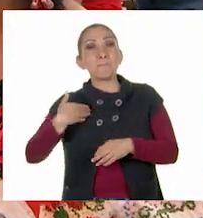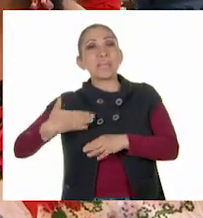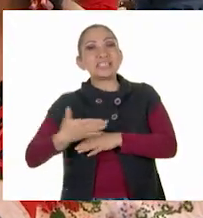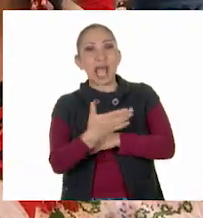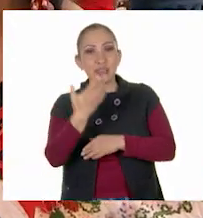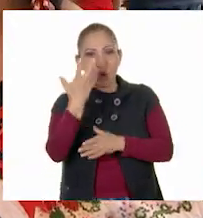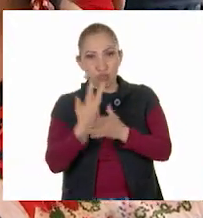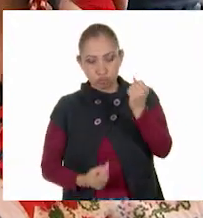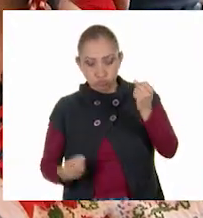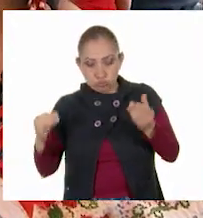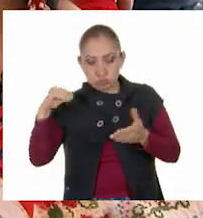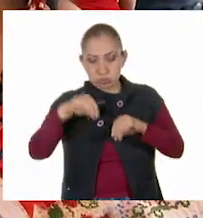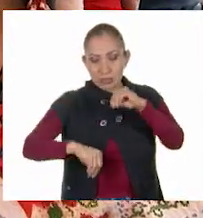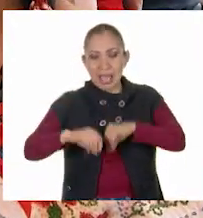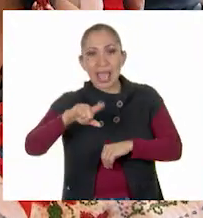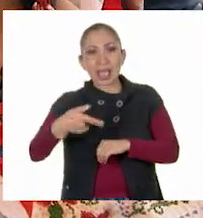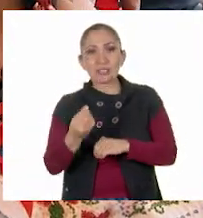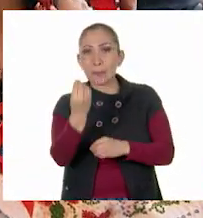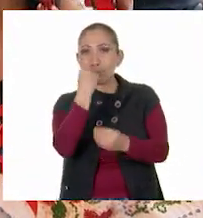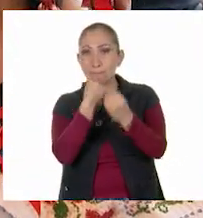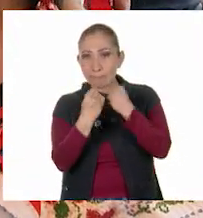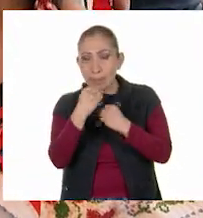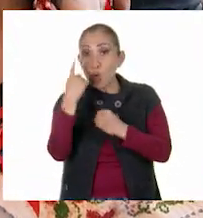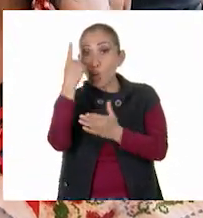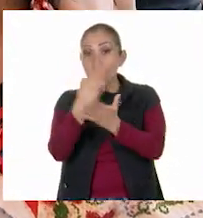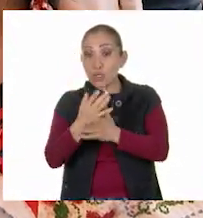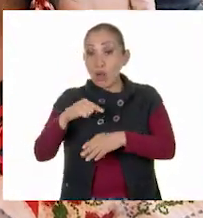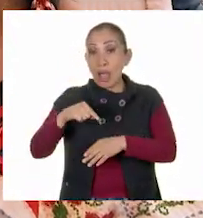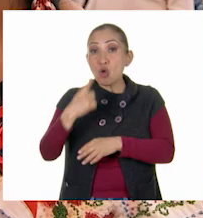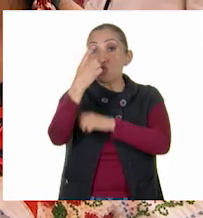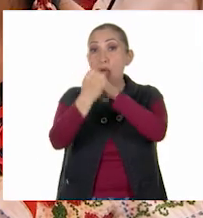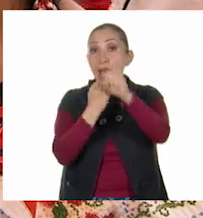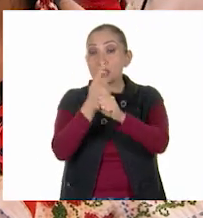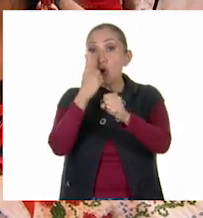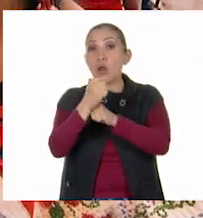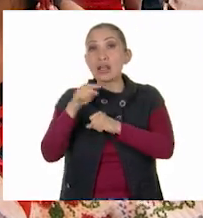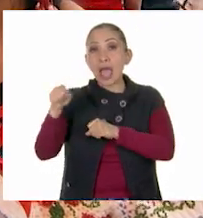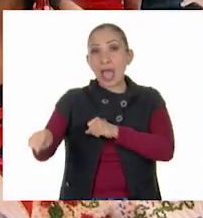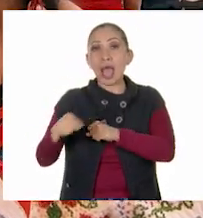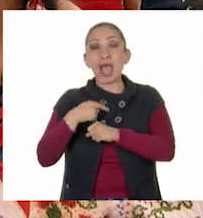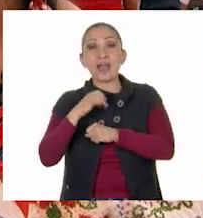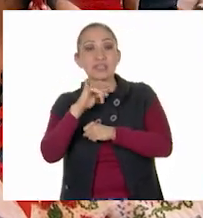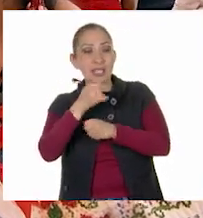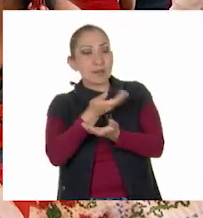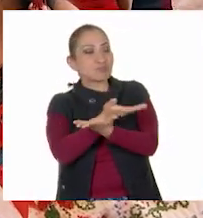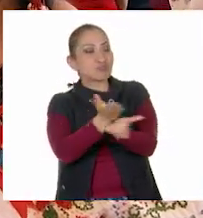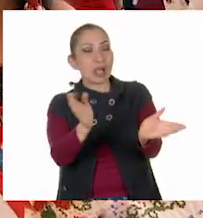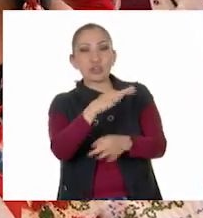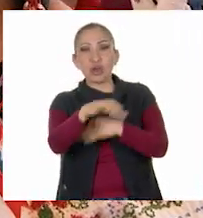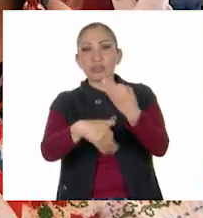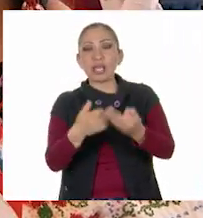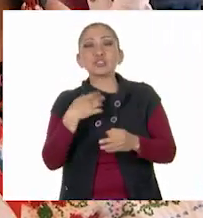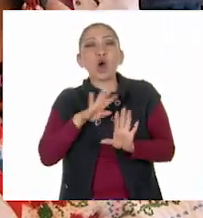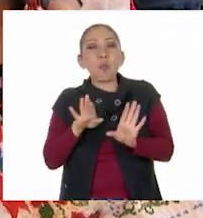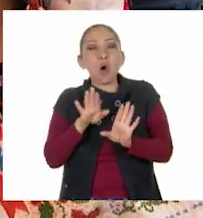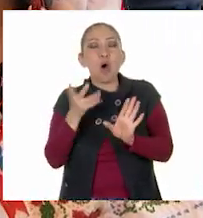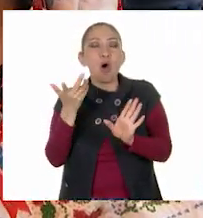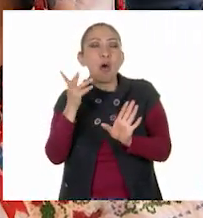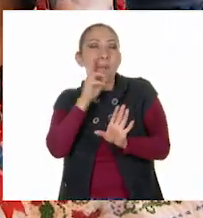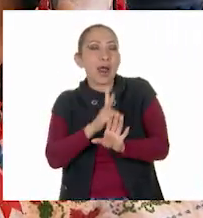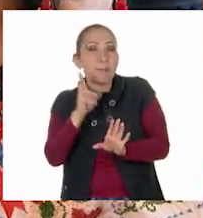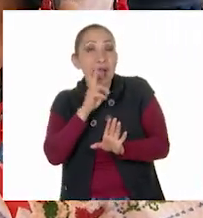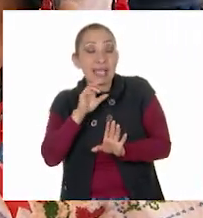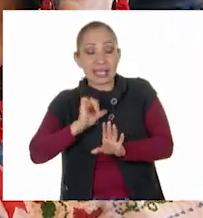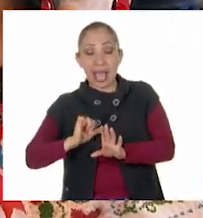es un platillo que se da solamente cada año, lo dan los fiscales a todo el pueblo. Es como el remojo, ¿no? Y